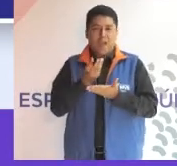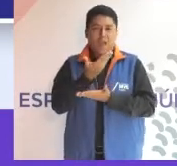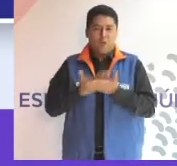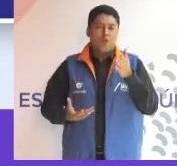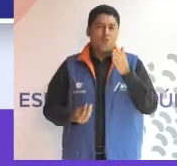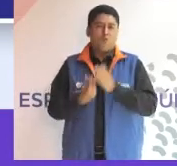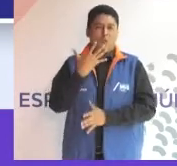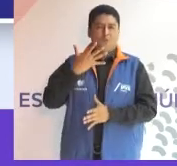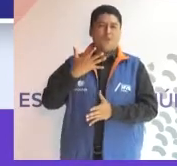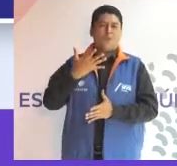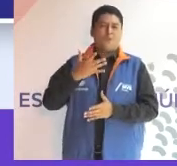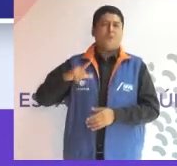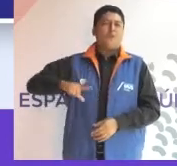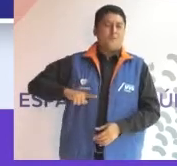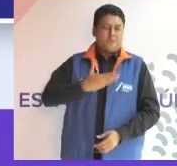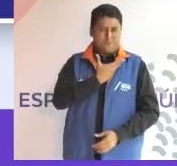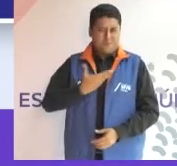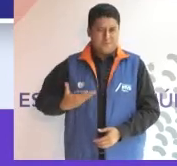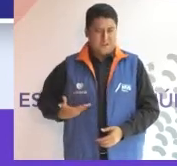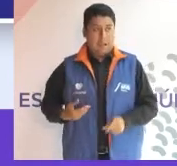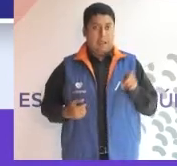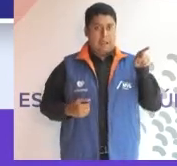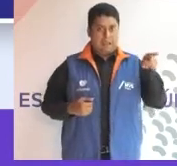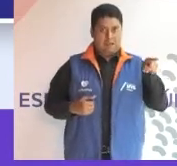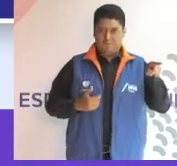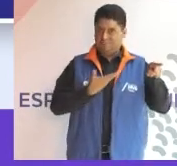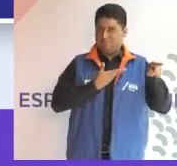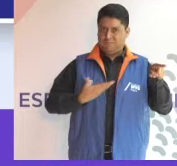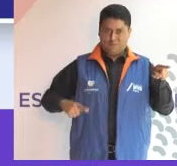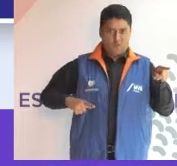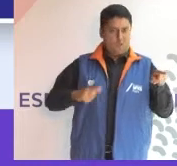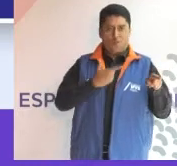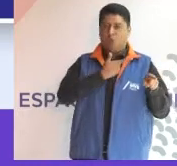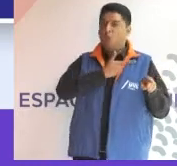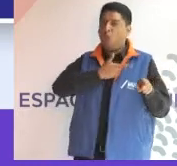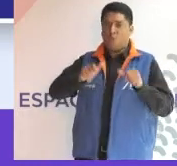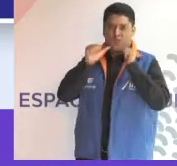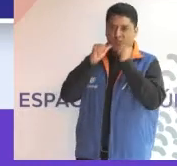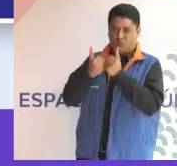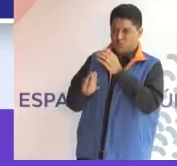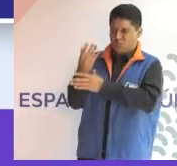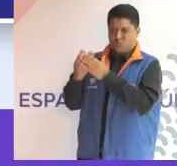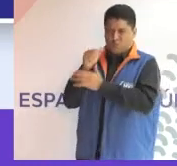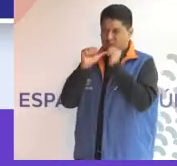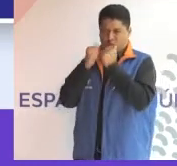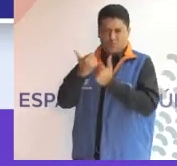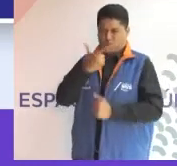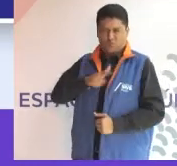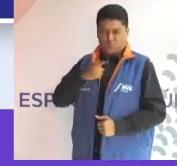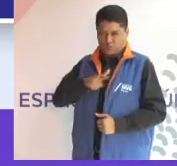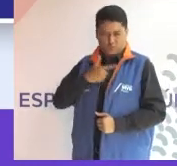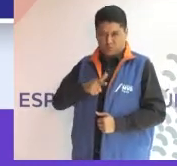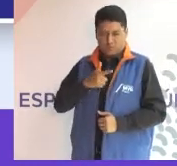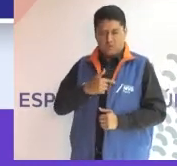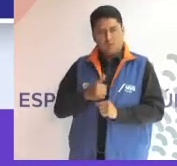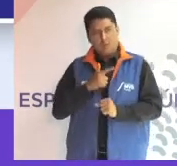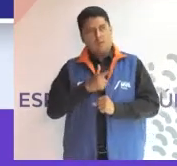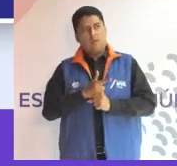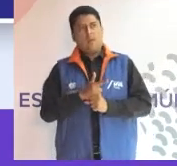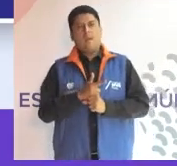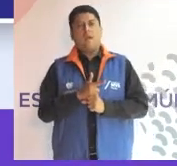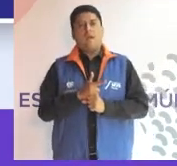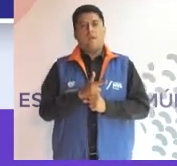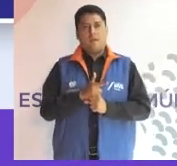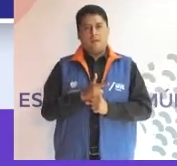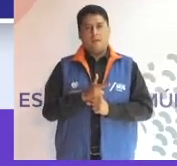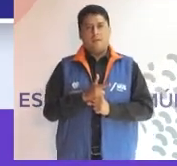contenta con las organizaciones sociales, pero que lo que hemos como deducido es que lo que no quiere que se le agradezca a nadie